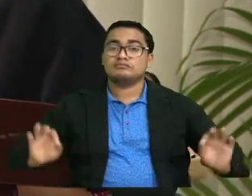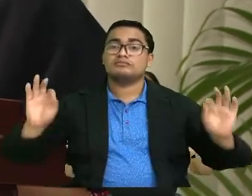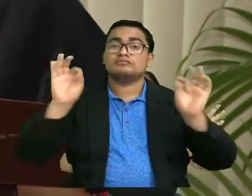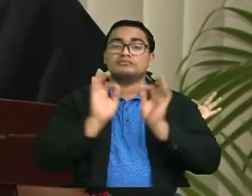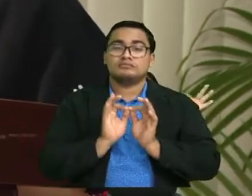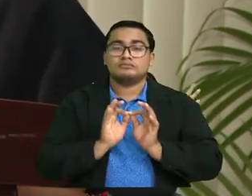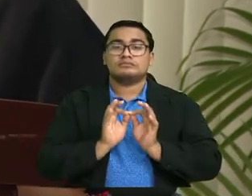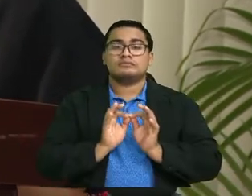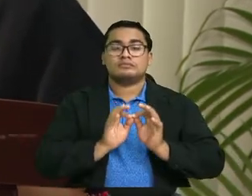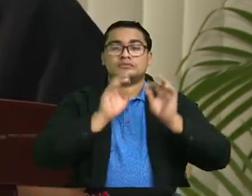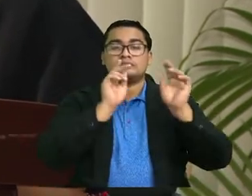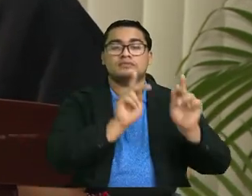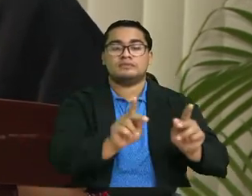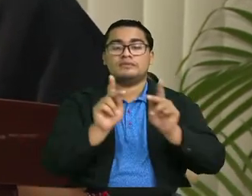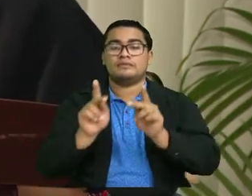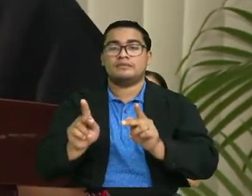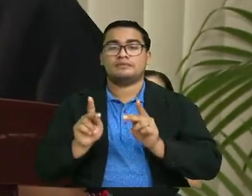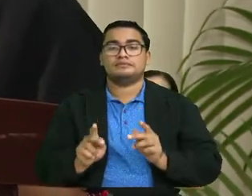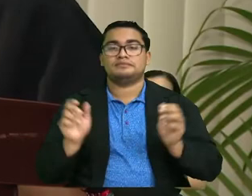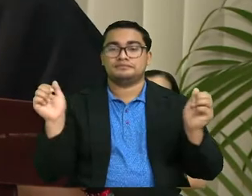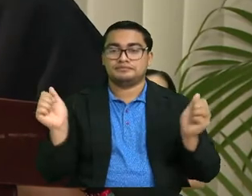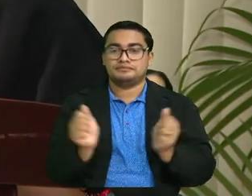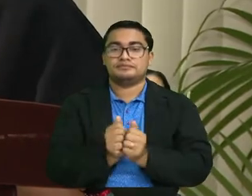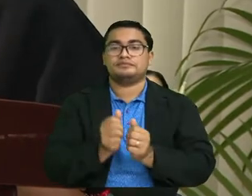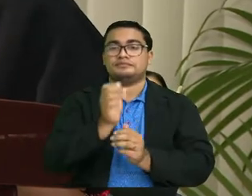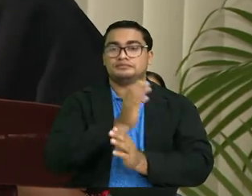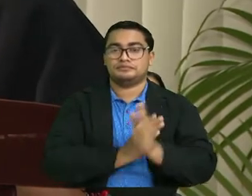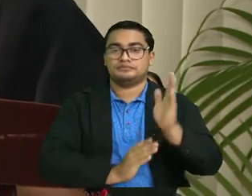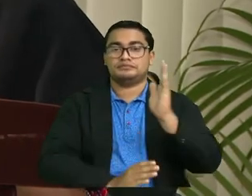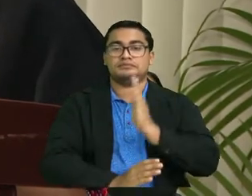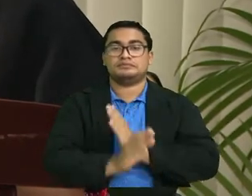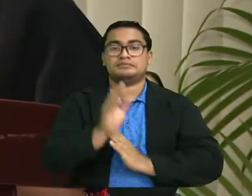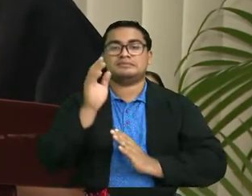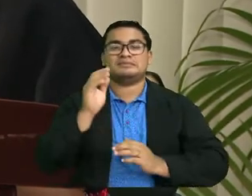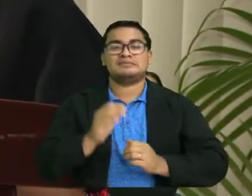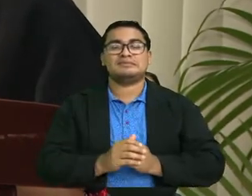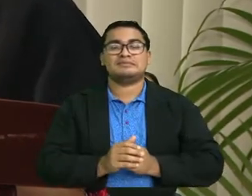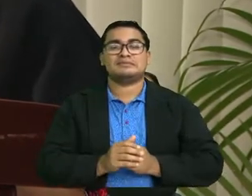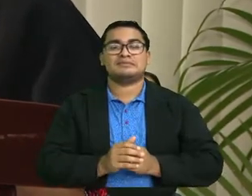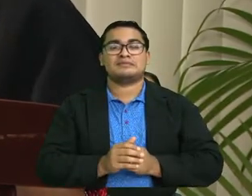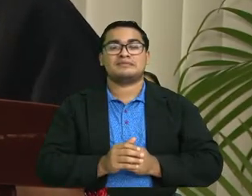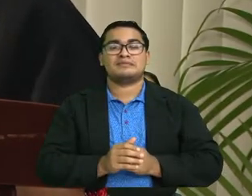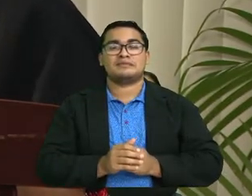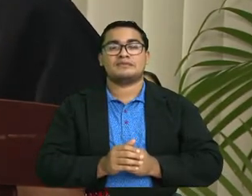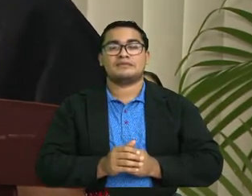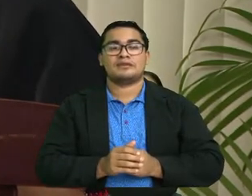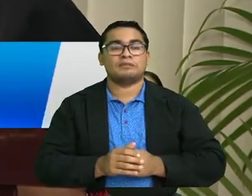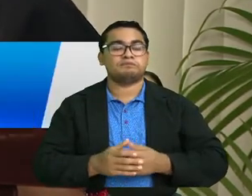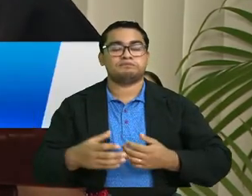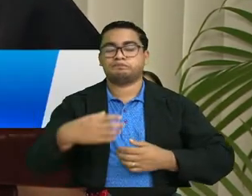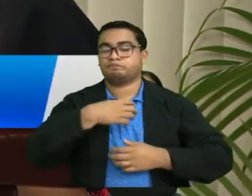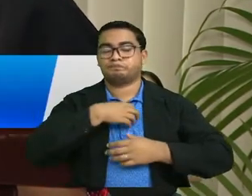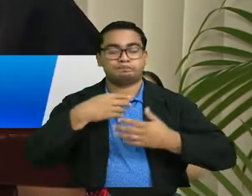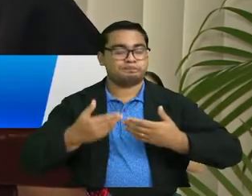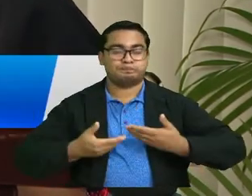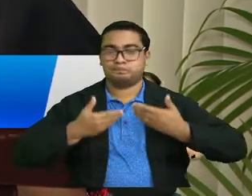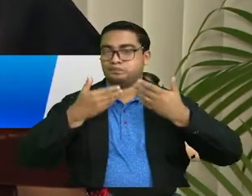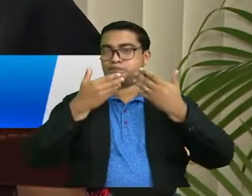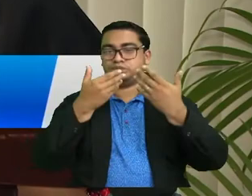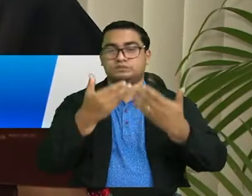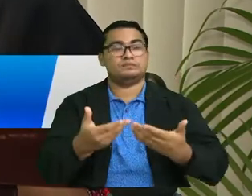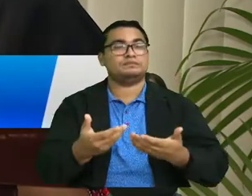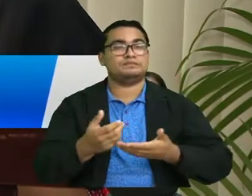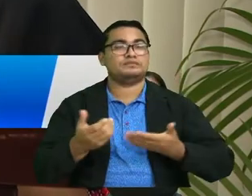fundamentales de las personas con discapacidad y su entrega esmerada en